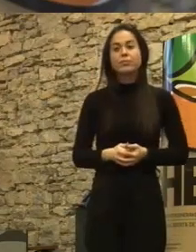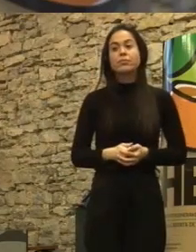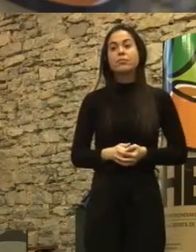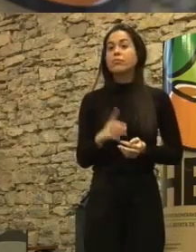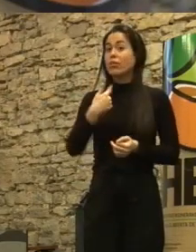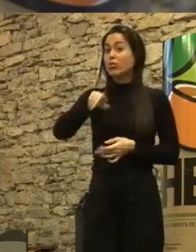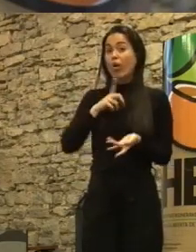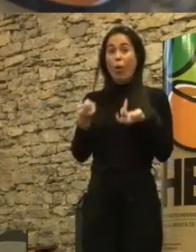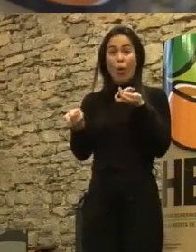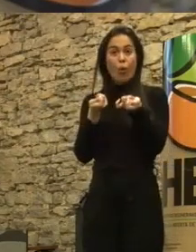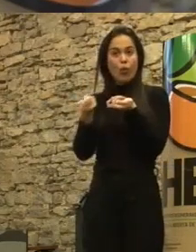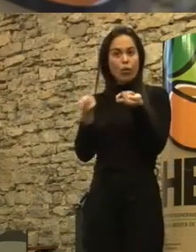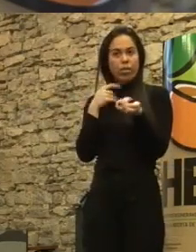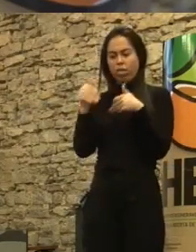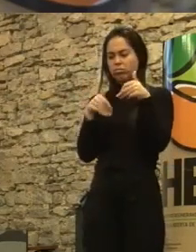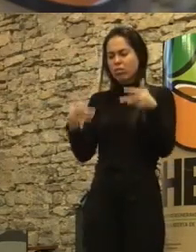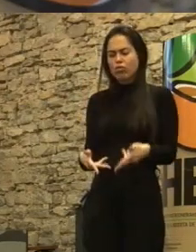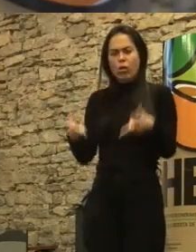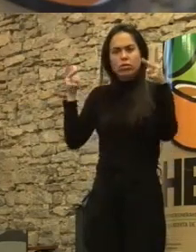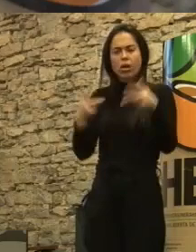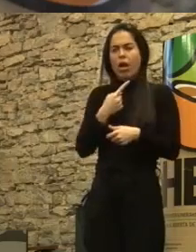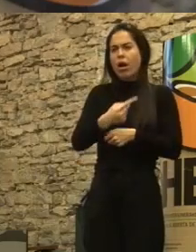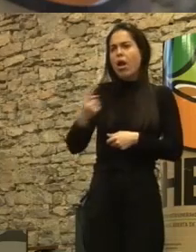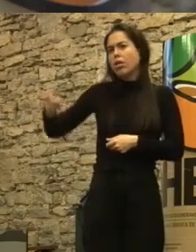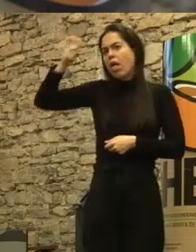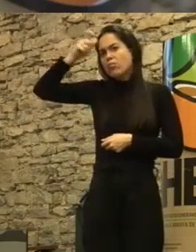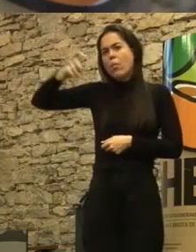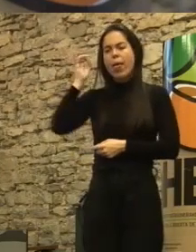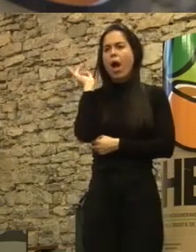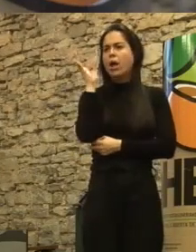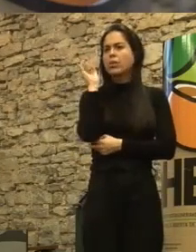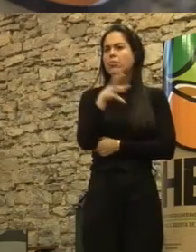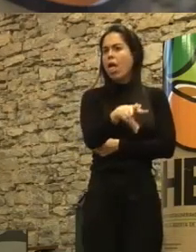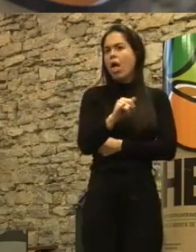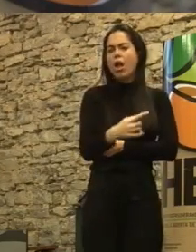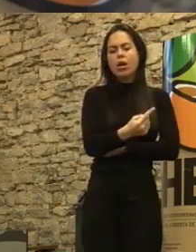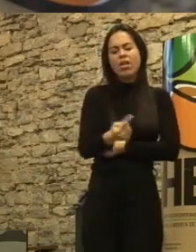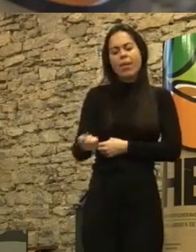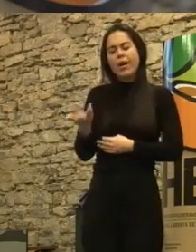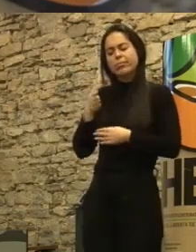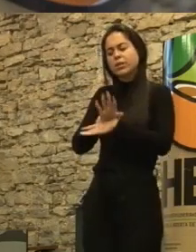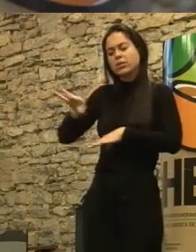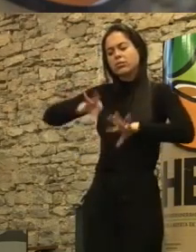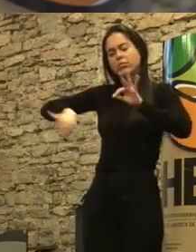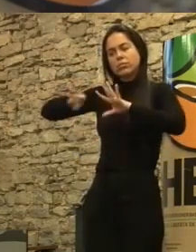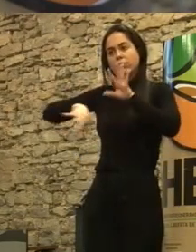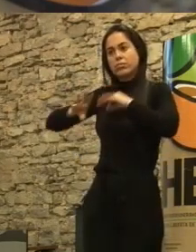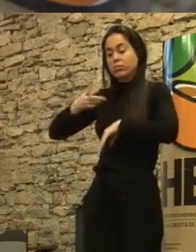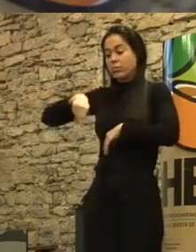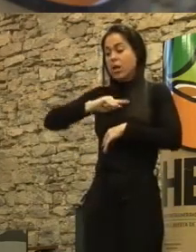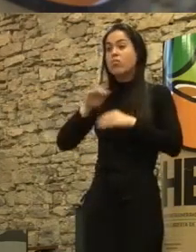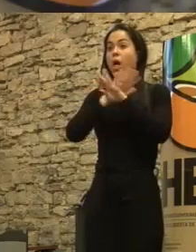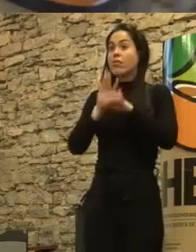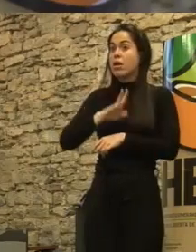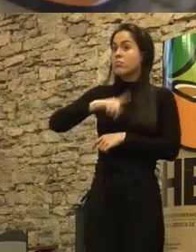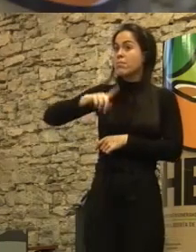de coordinación muy democrática, es decir, cada pueblo tiene su asamblea, cada pueblo elija a sus representantes y son los que asisten a este